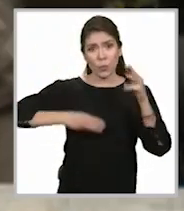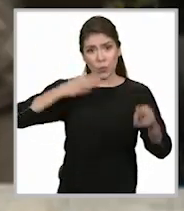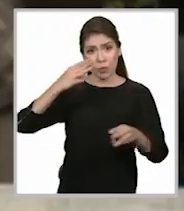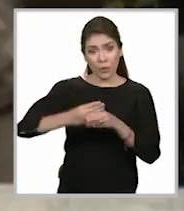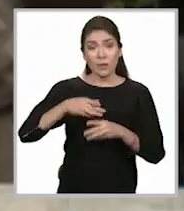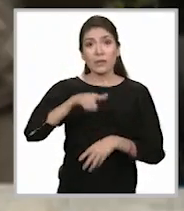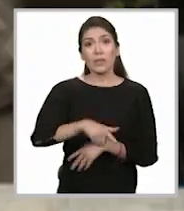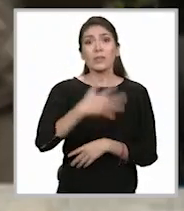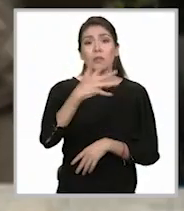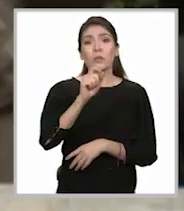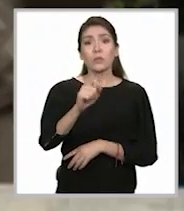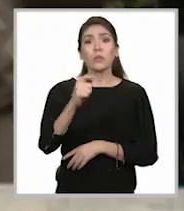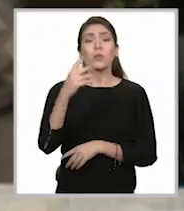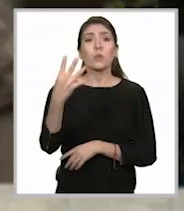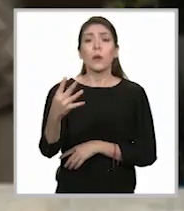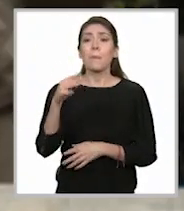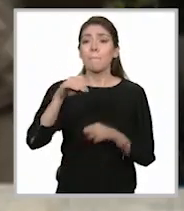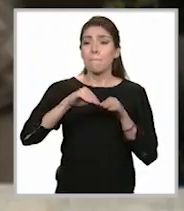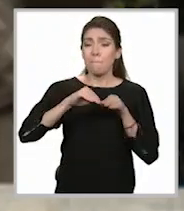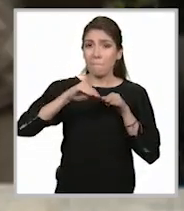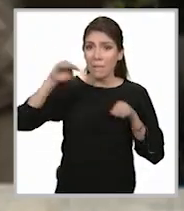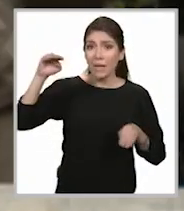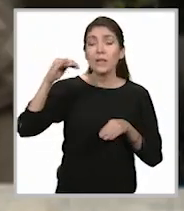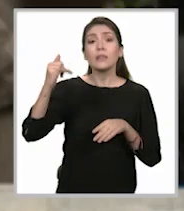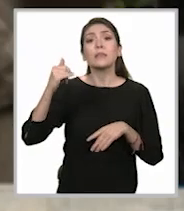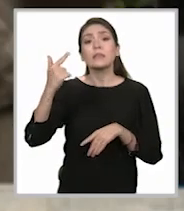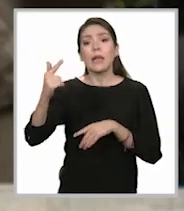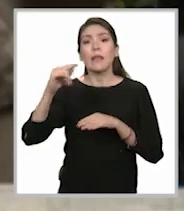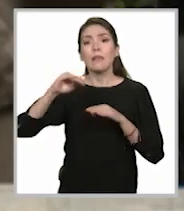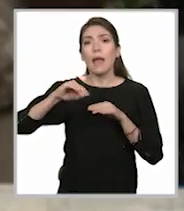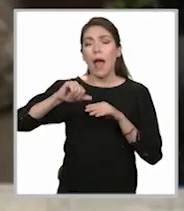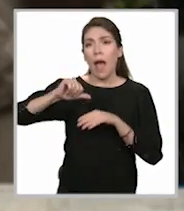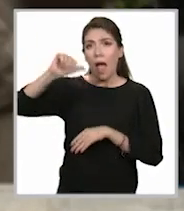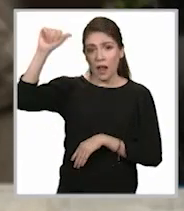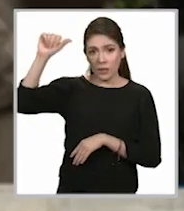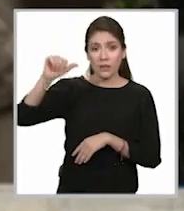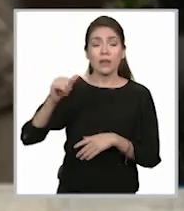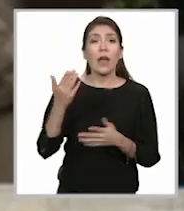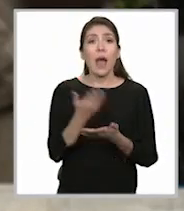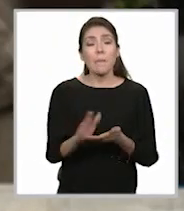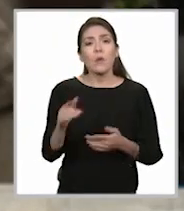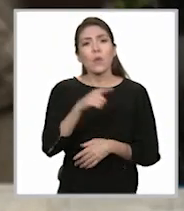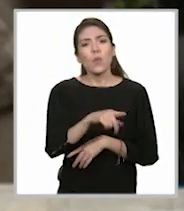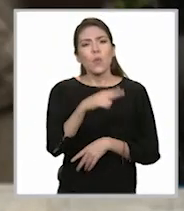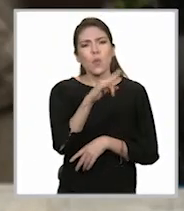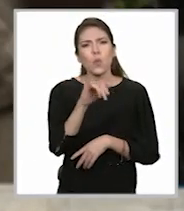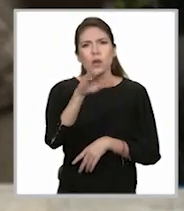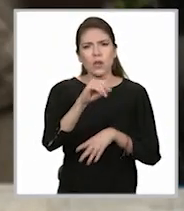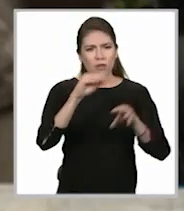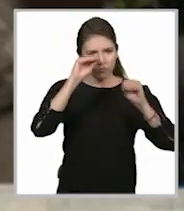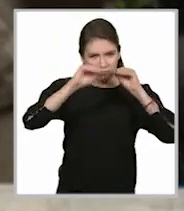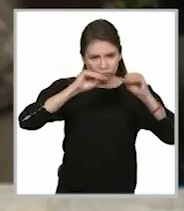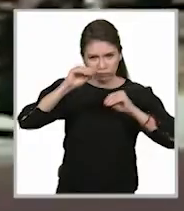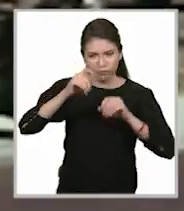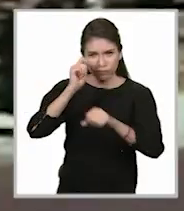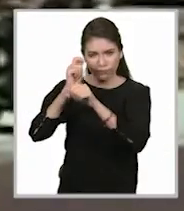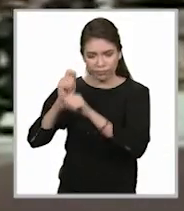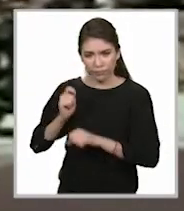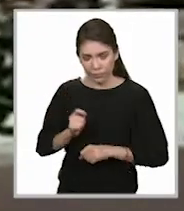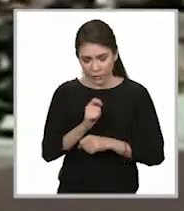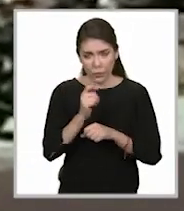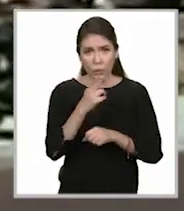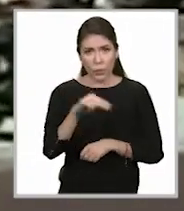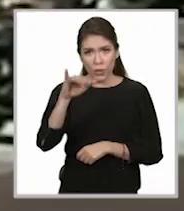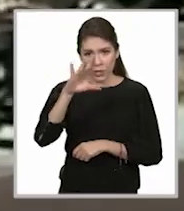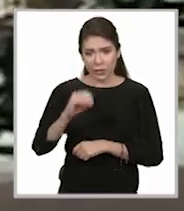4.5 metros y más de 7 metros de altura, además de ser único en el mundo por su fisonomía y estética. Cuando